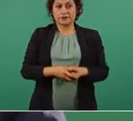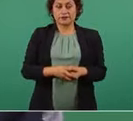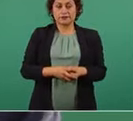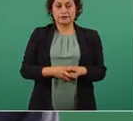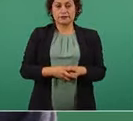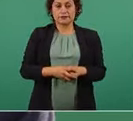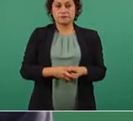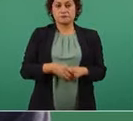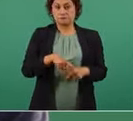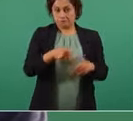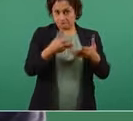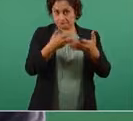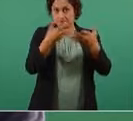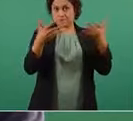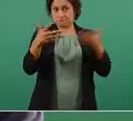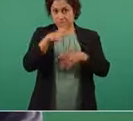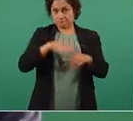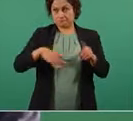por el terreno